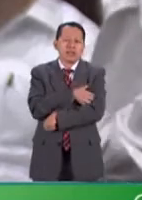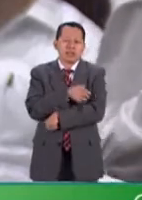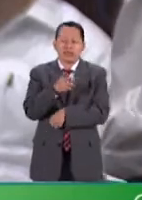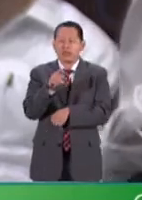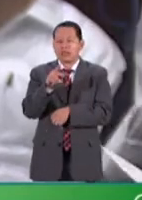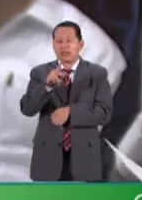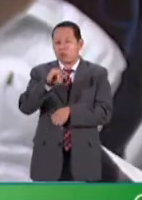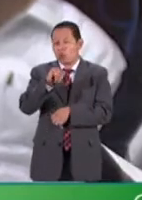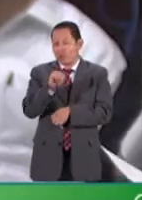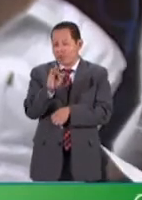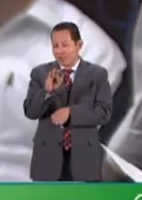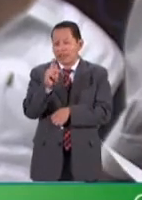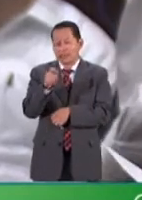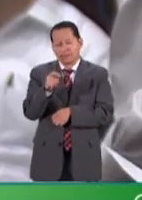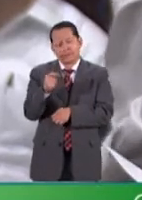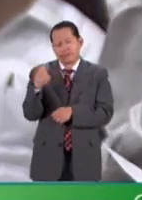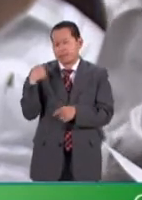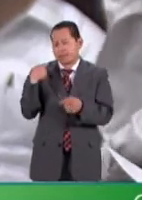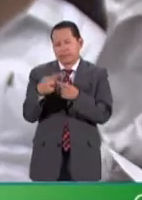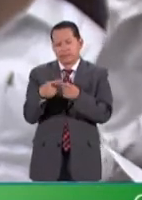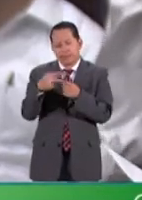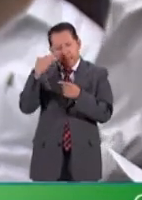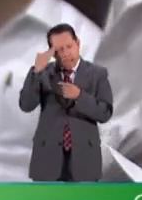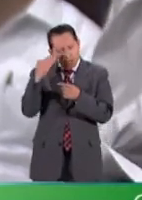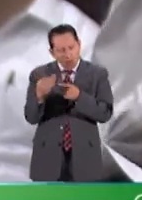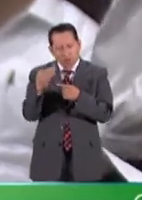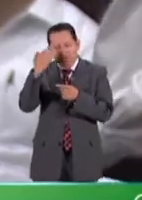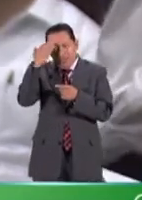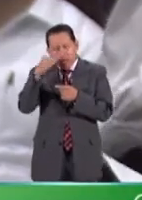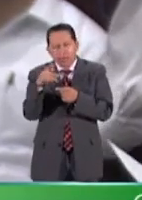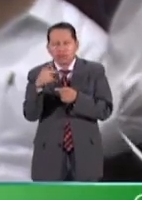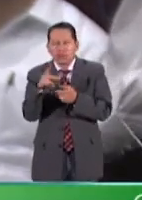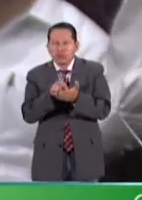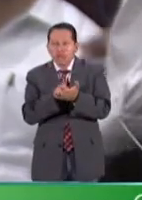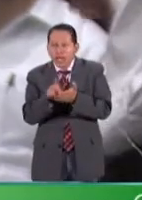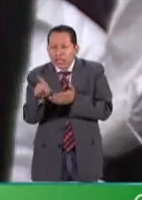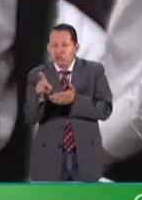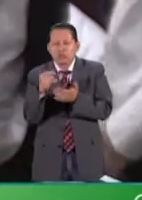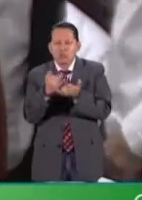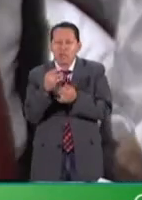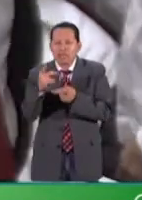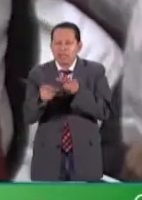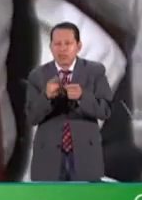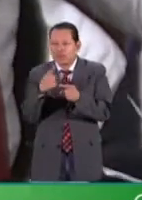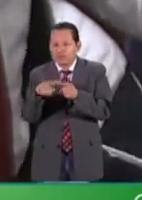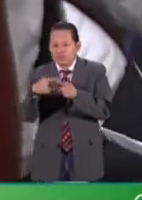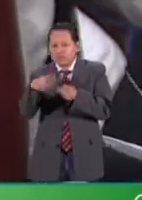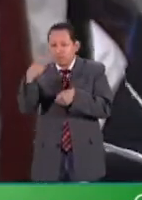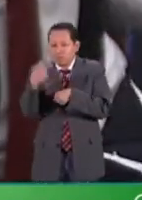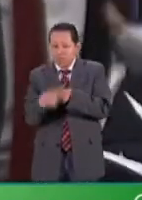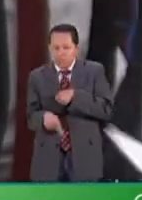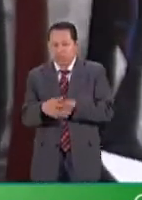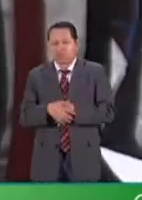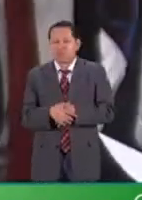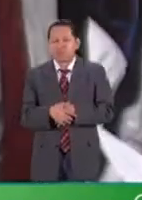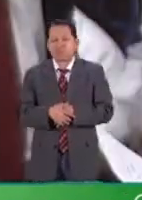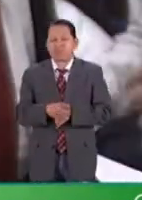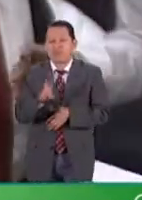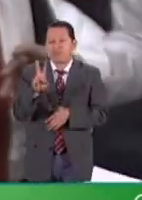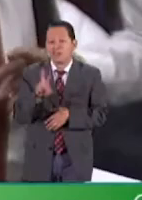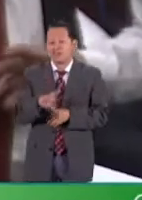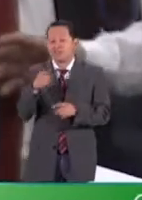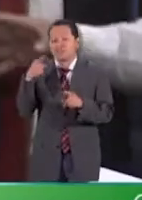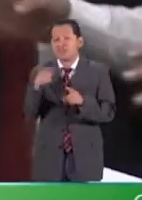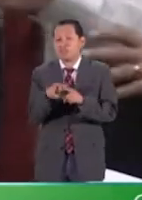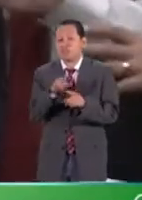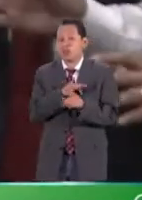ahí carrera y que hoy saben que sus derechos y legítimas prestaciones están en riesgo. La verdadera intención